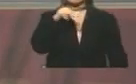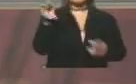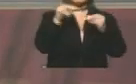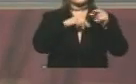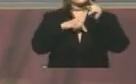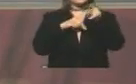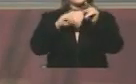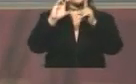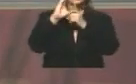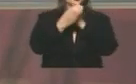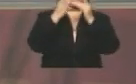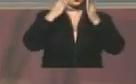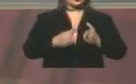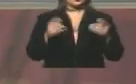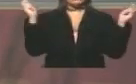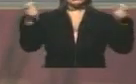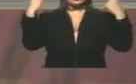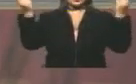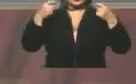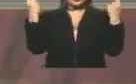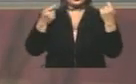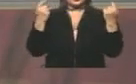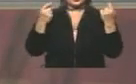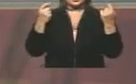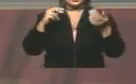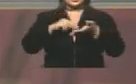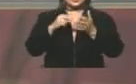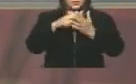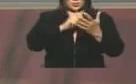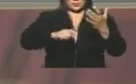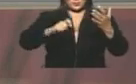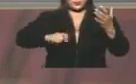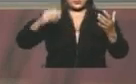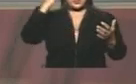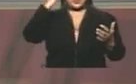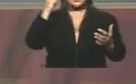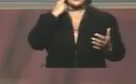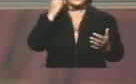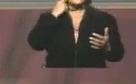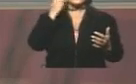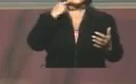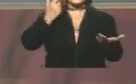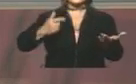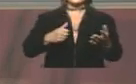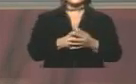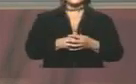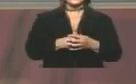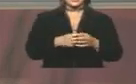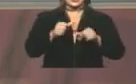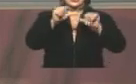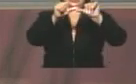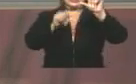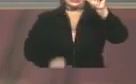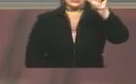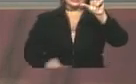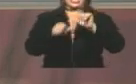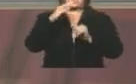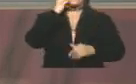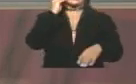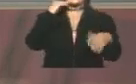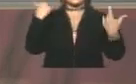como cultor, como promotor, como productor y todas las cosas que no pude decir en el currículo tuyo porque es bastante